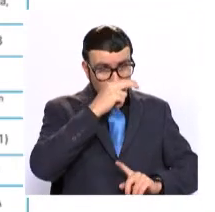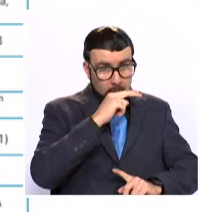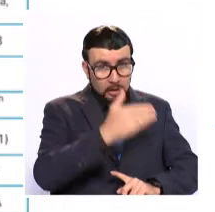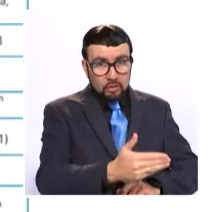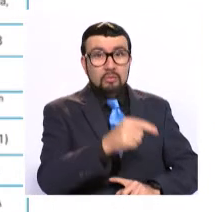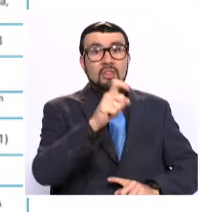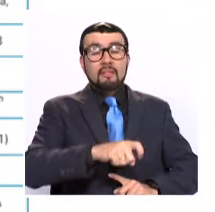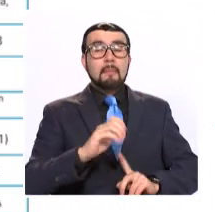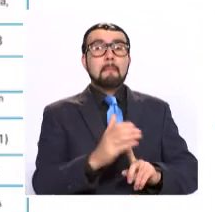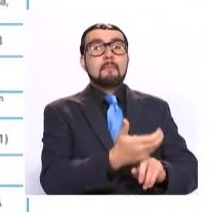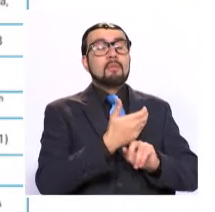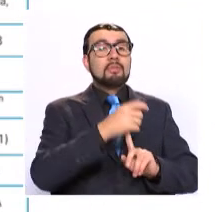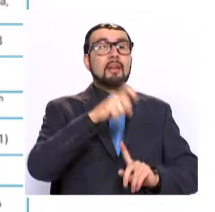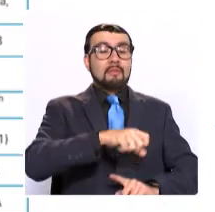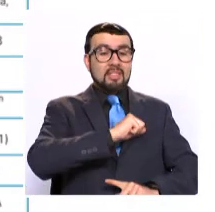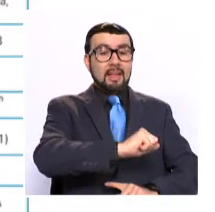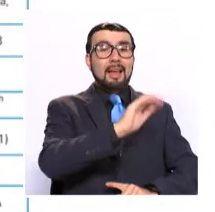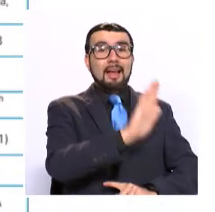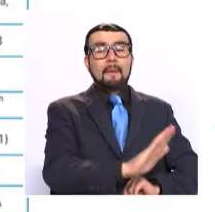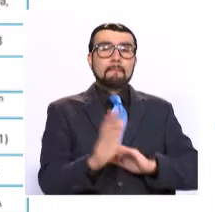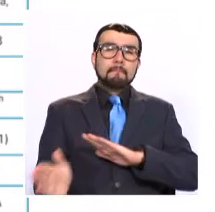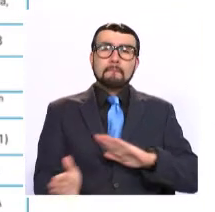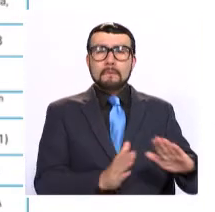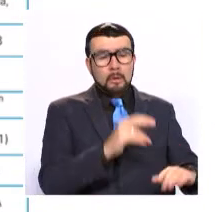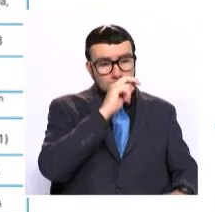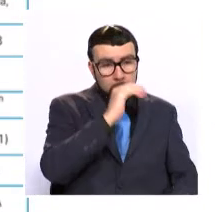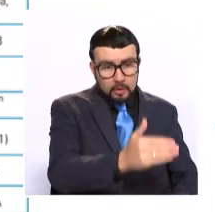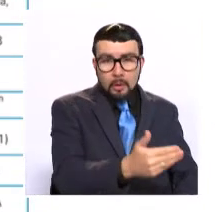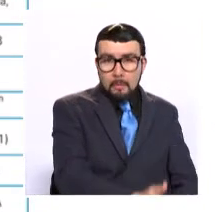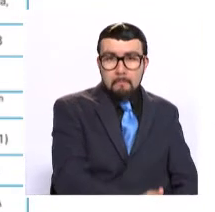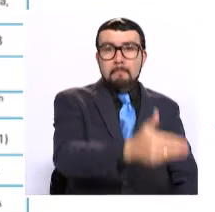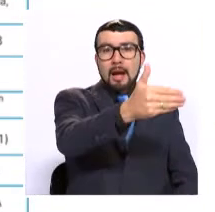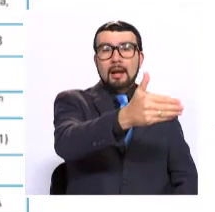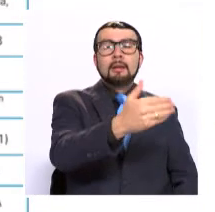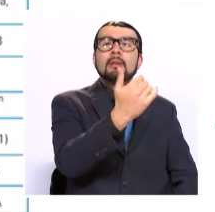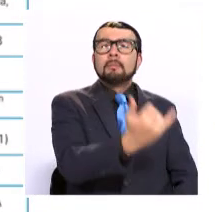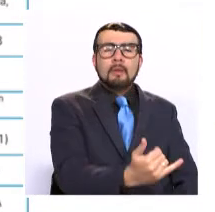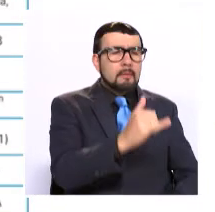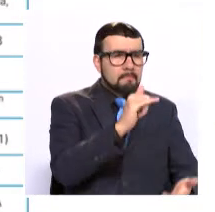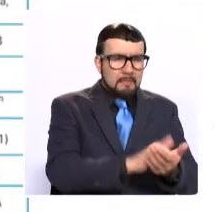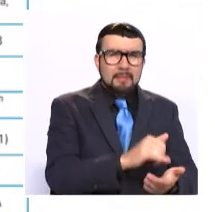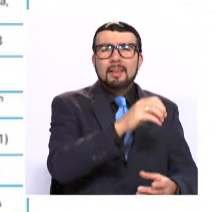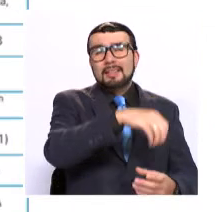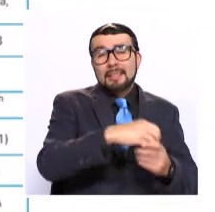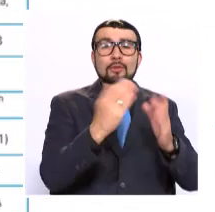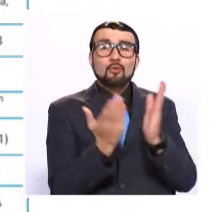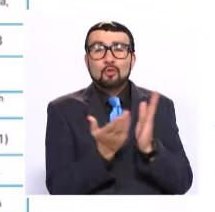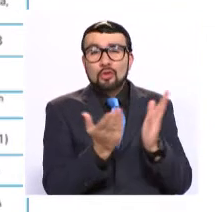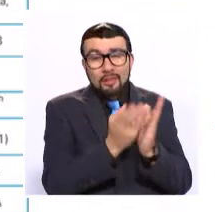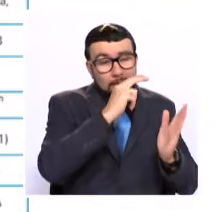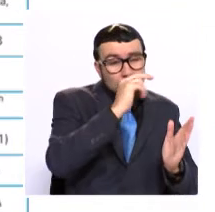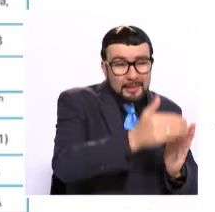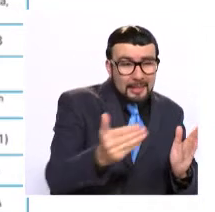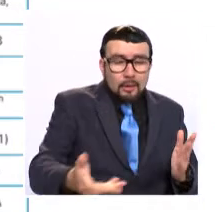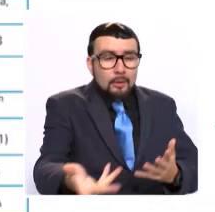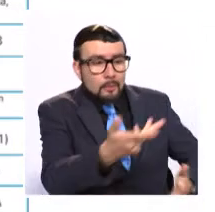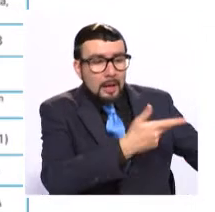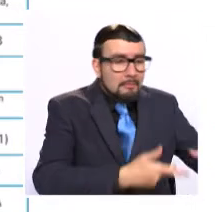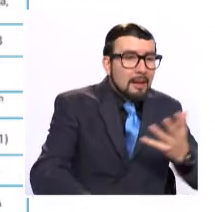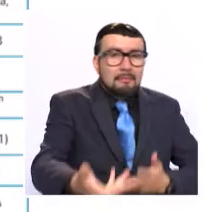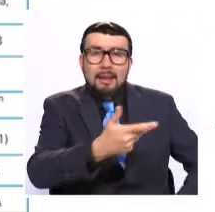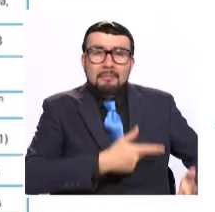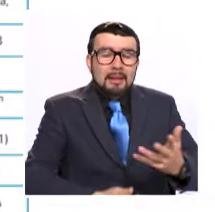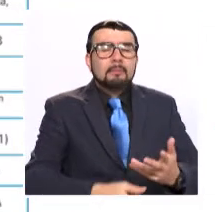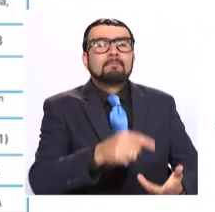esquemas sugeridos, el preescolar, que es el niño más grande, por ese mismo riesgo de los jardines que tiene de contacto con los niños, entonces